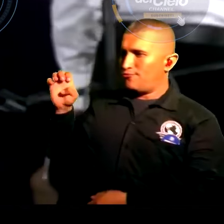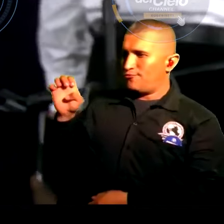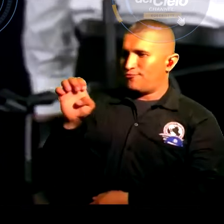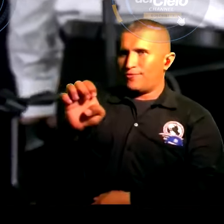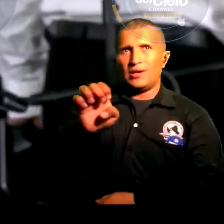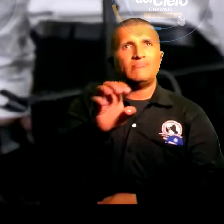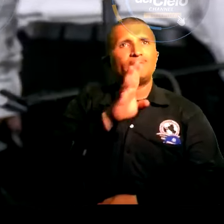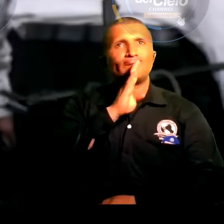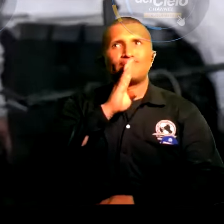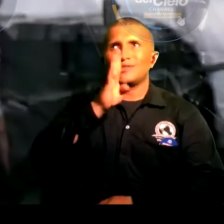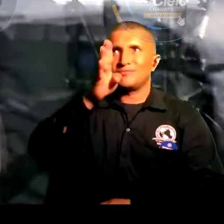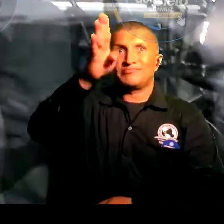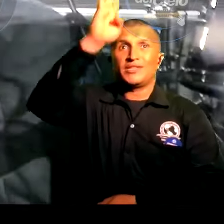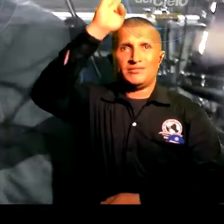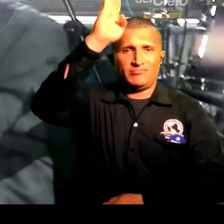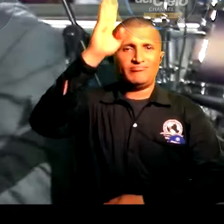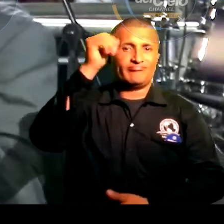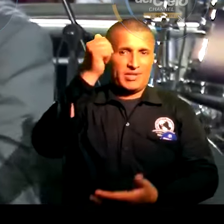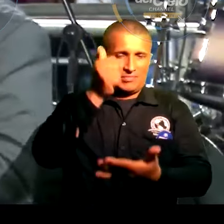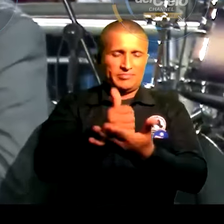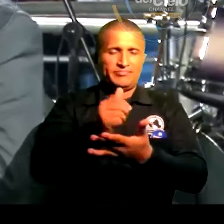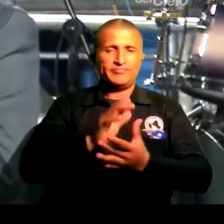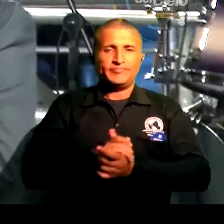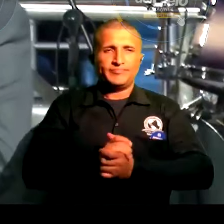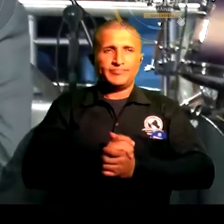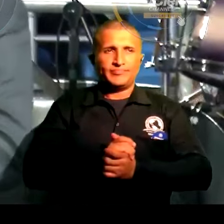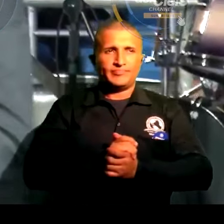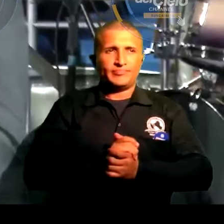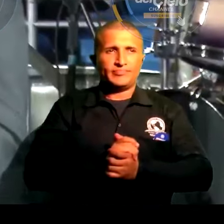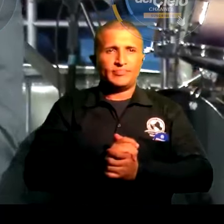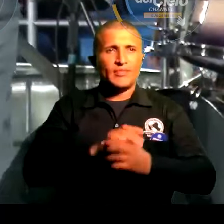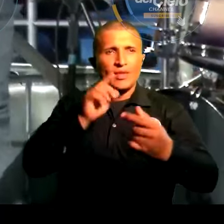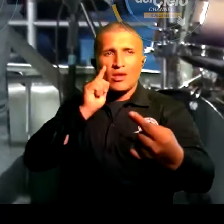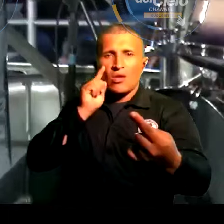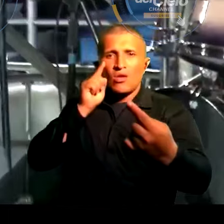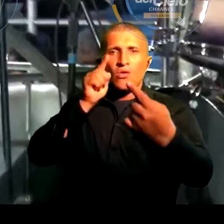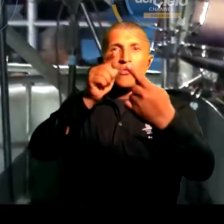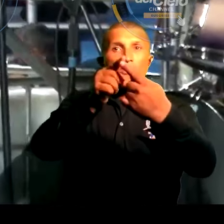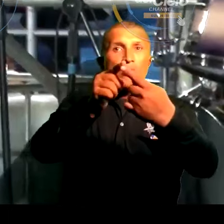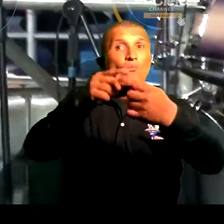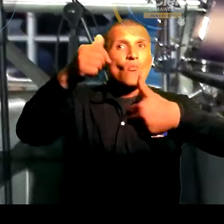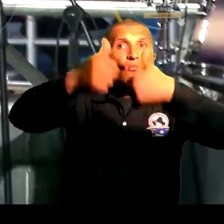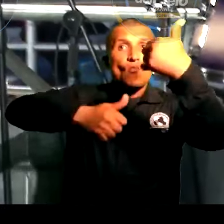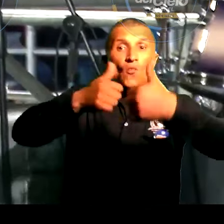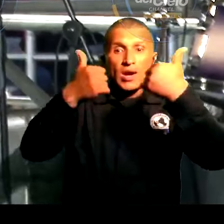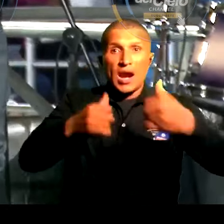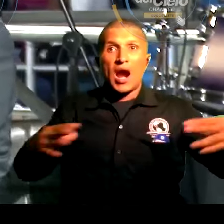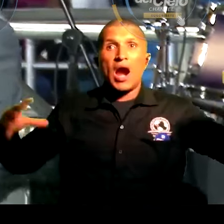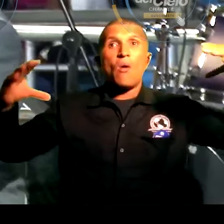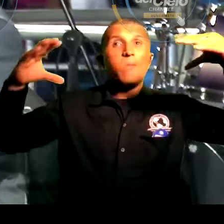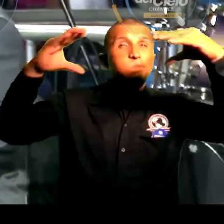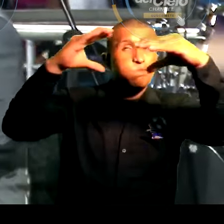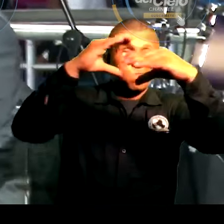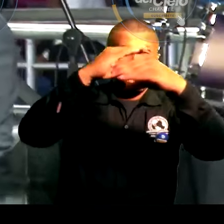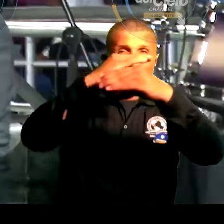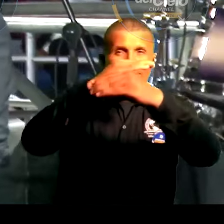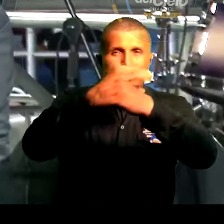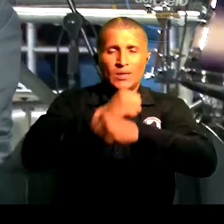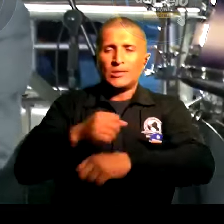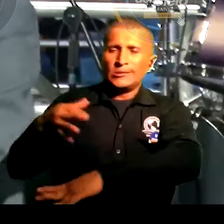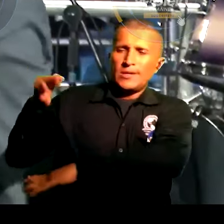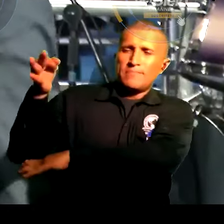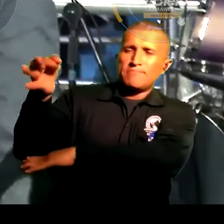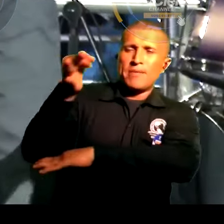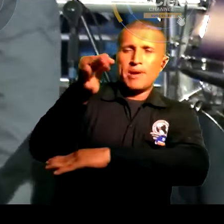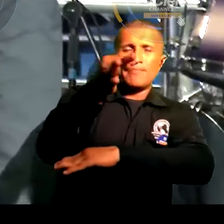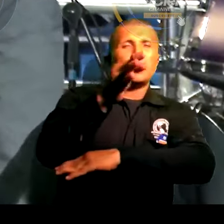Y el propósito esta noche, a través de esta predicación,